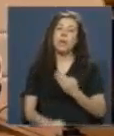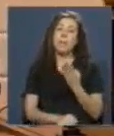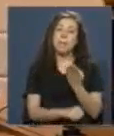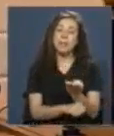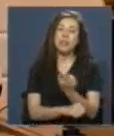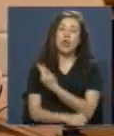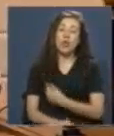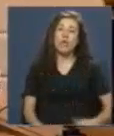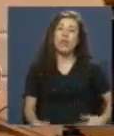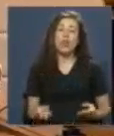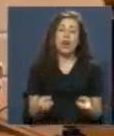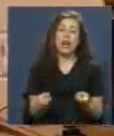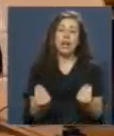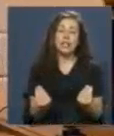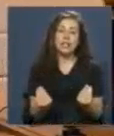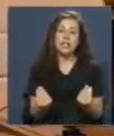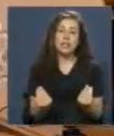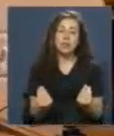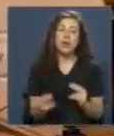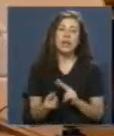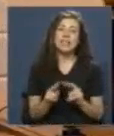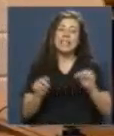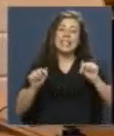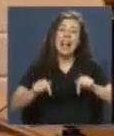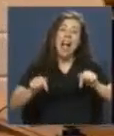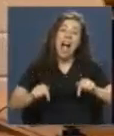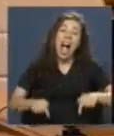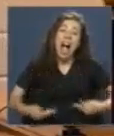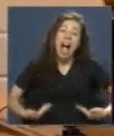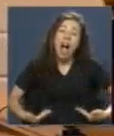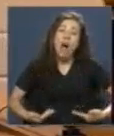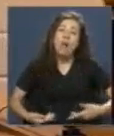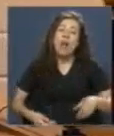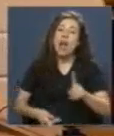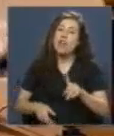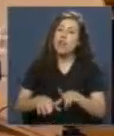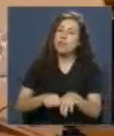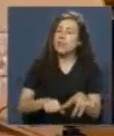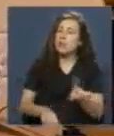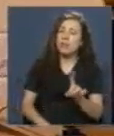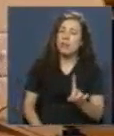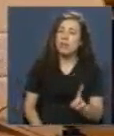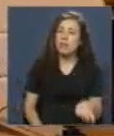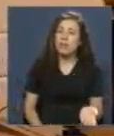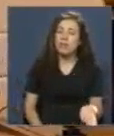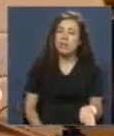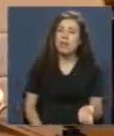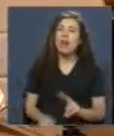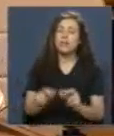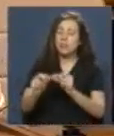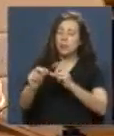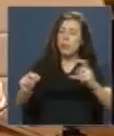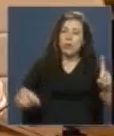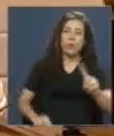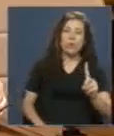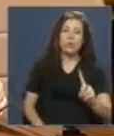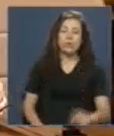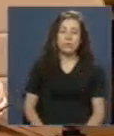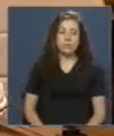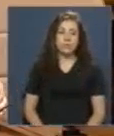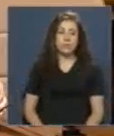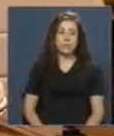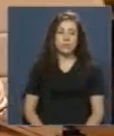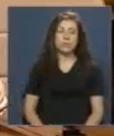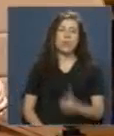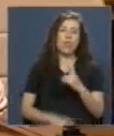gobierno, necesitamos que esto sea ahora, sin letra chica, sin esta gradualidad de